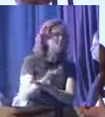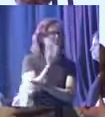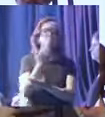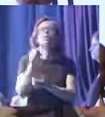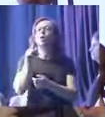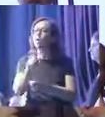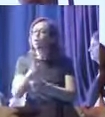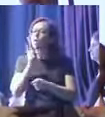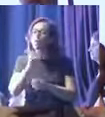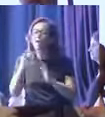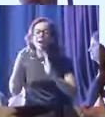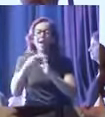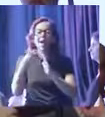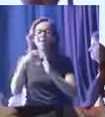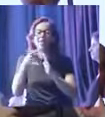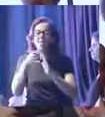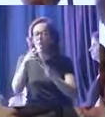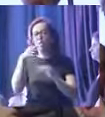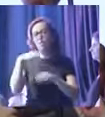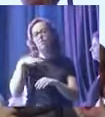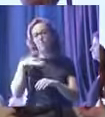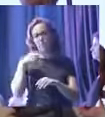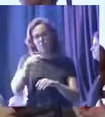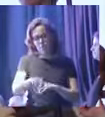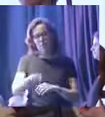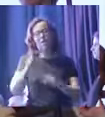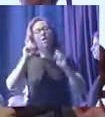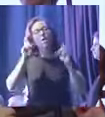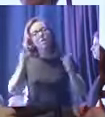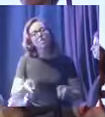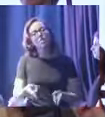que ser calidad de vida. Y es también,